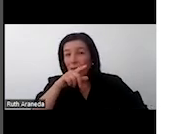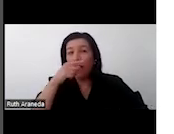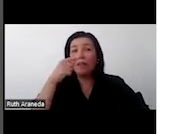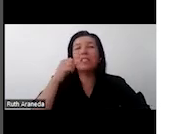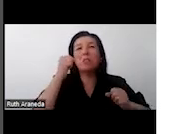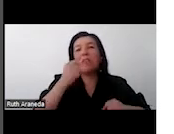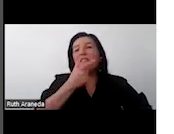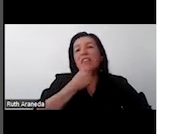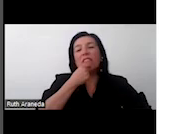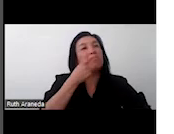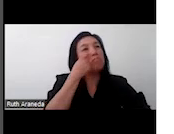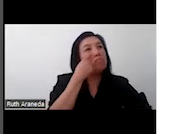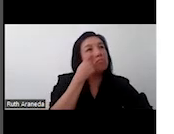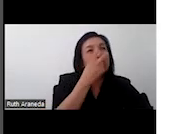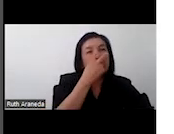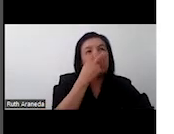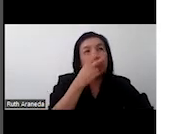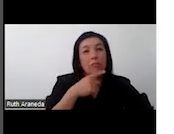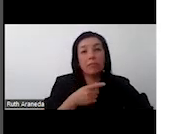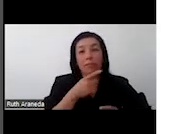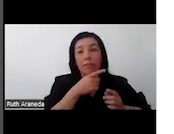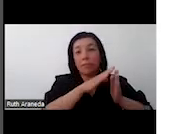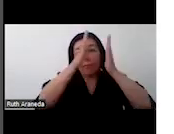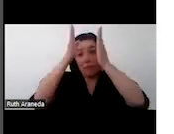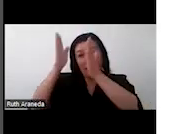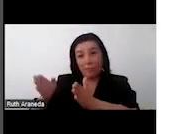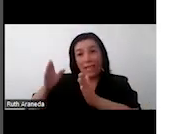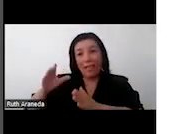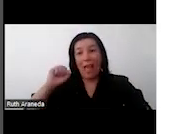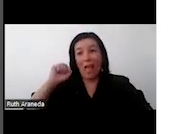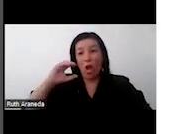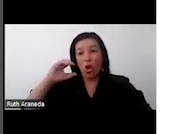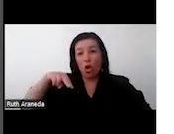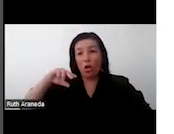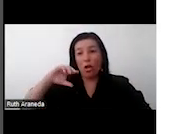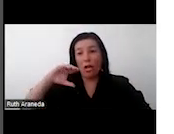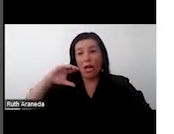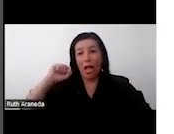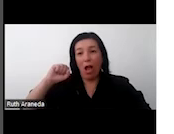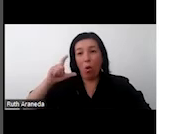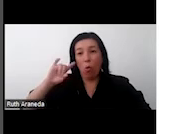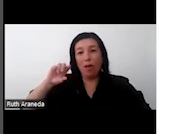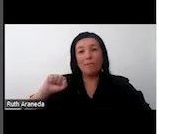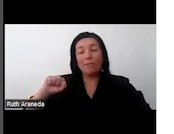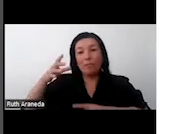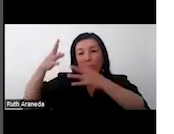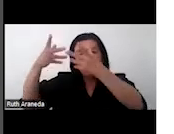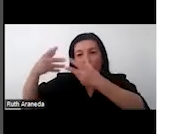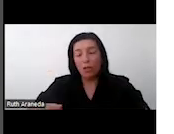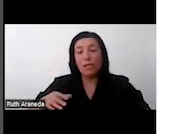observadas. Y por otro lado, en el caso de aves de la Concagua, son 52 aves que se